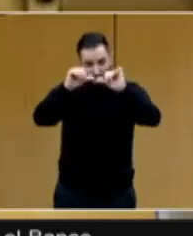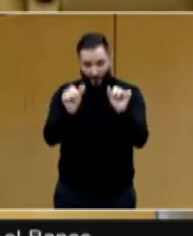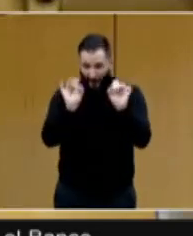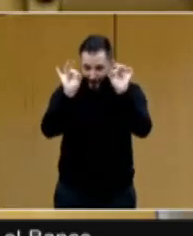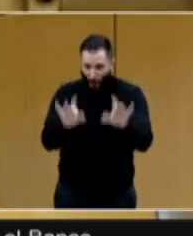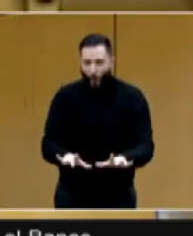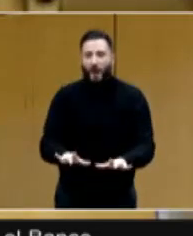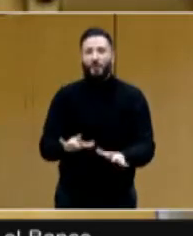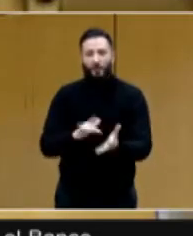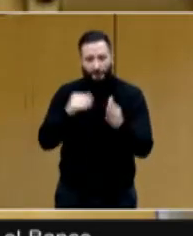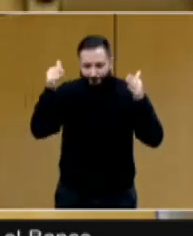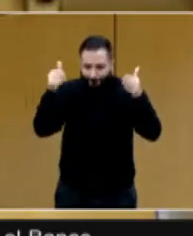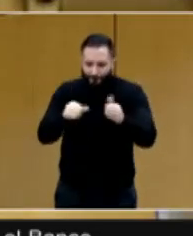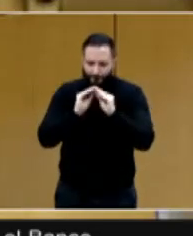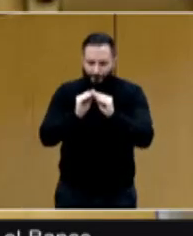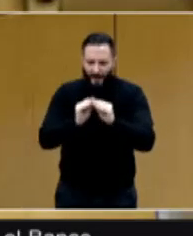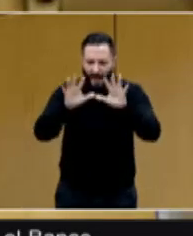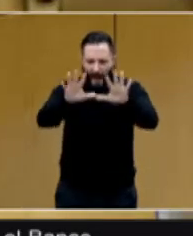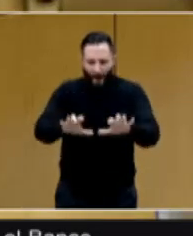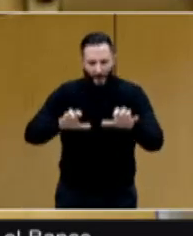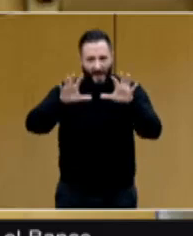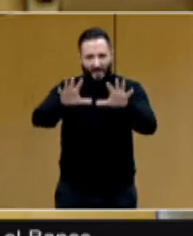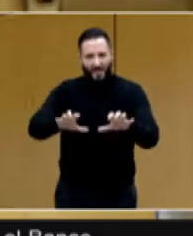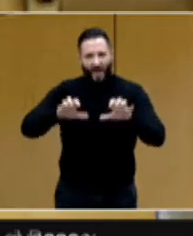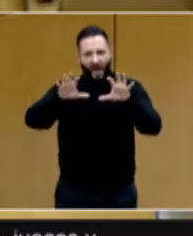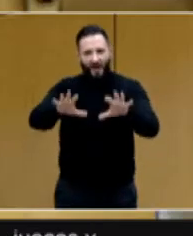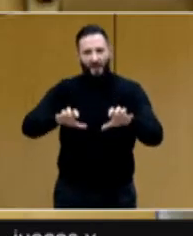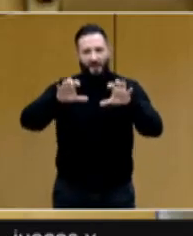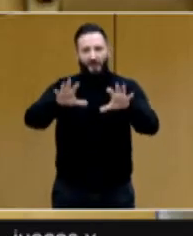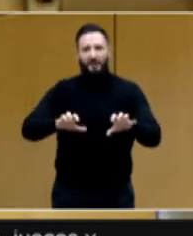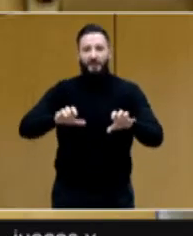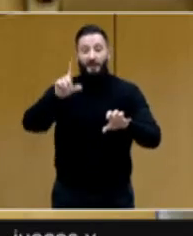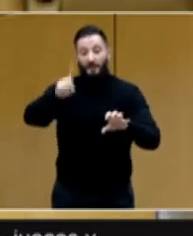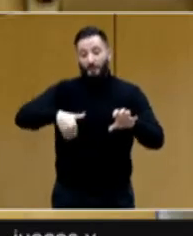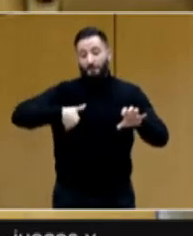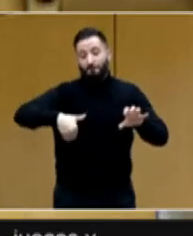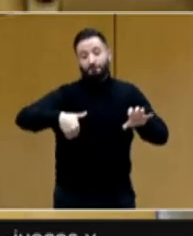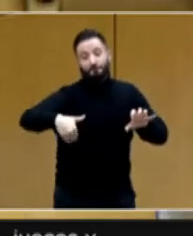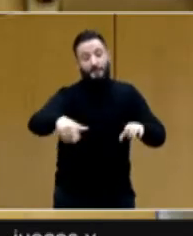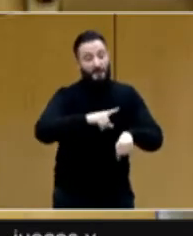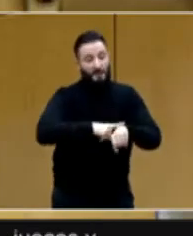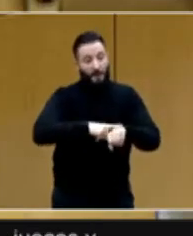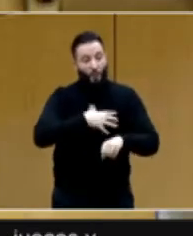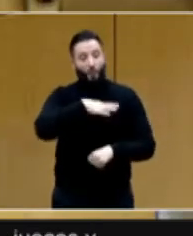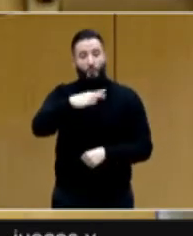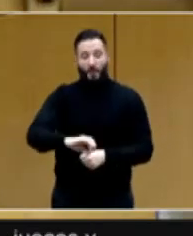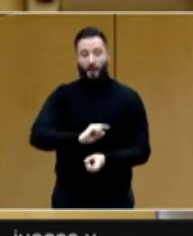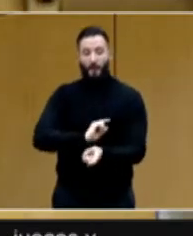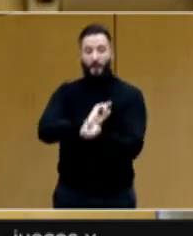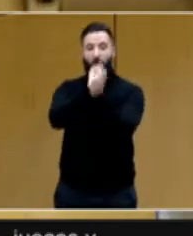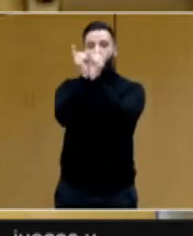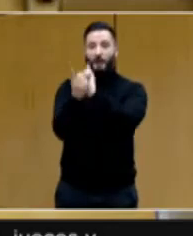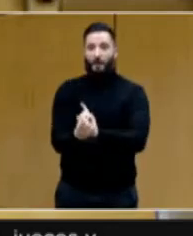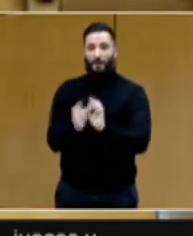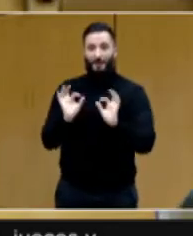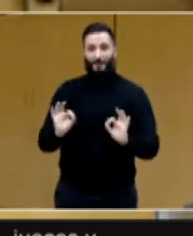realizar ese aprendizaje y dar el servicio yo creo que en breve tiempo también podremos tener algún cambio en la en la tensión